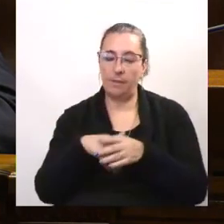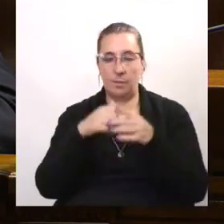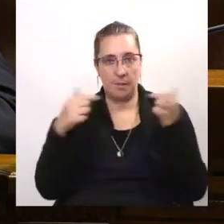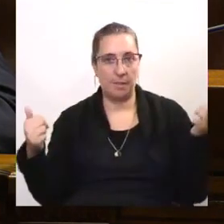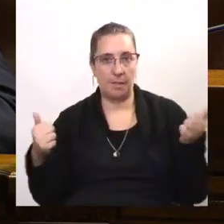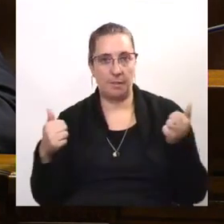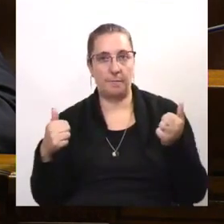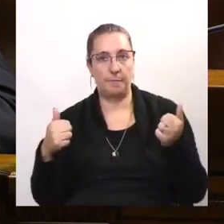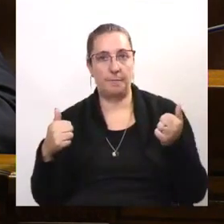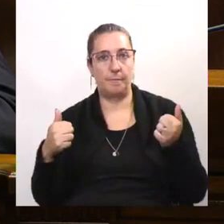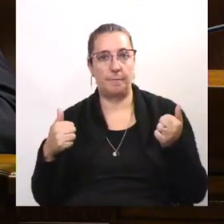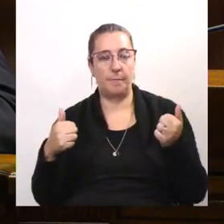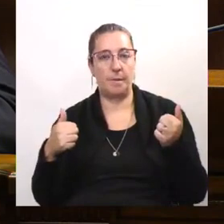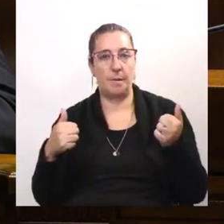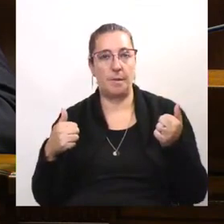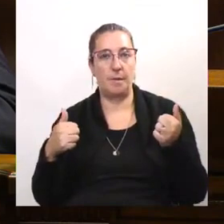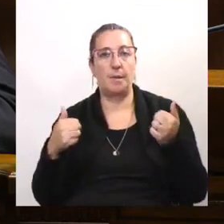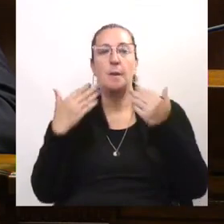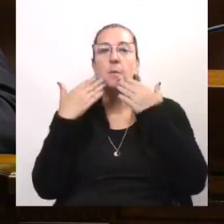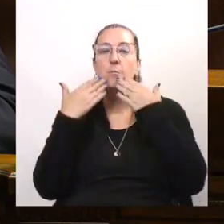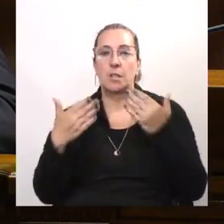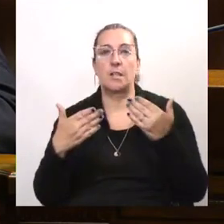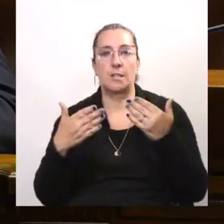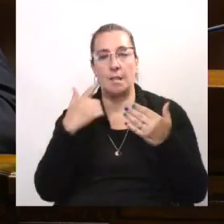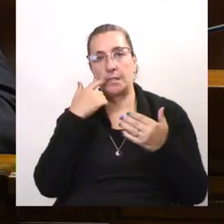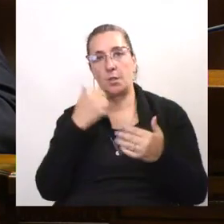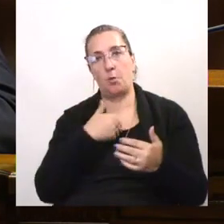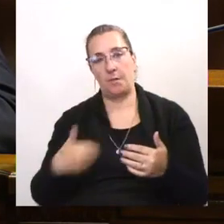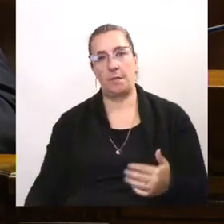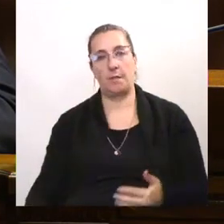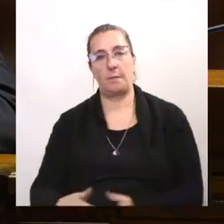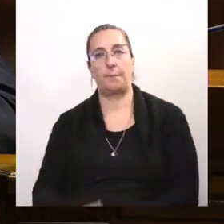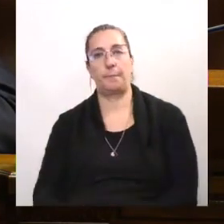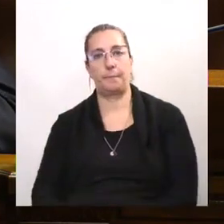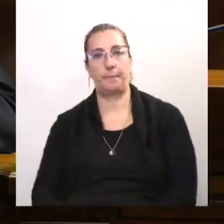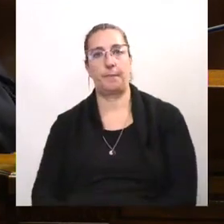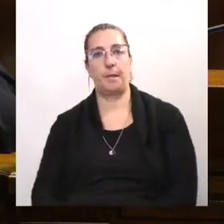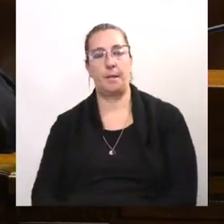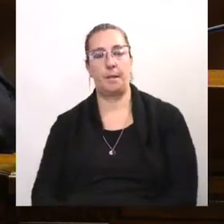electoral. Muchas gracias, señor presidente. Bueno.